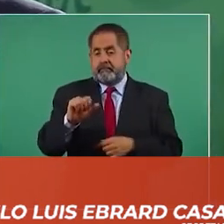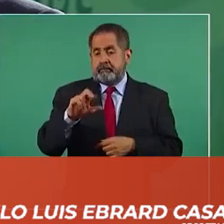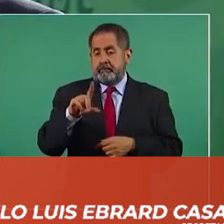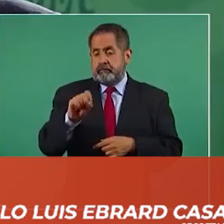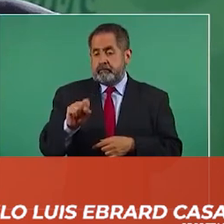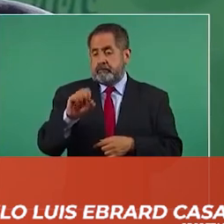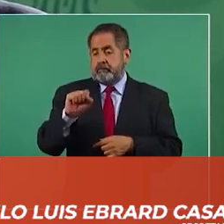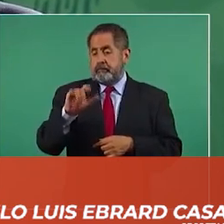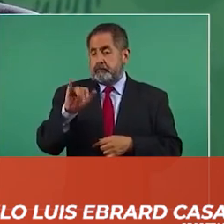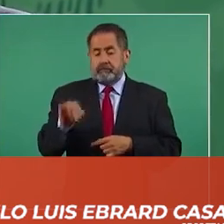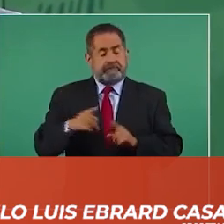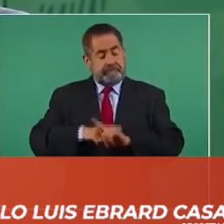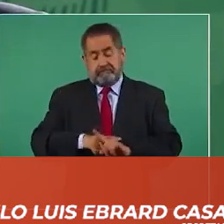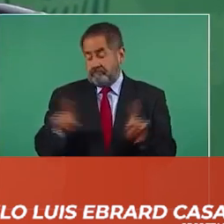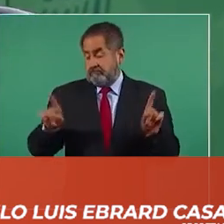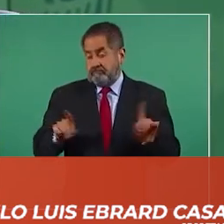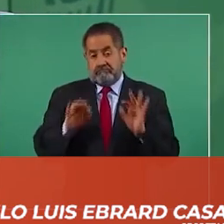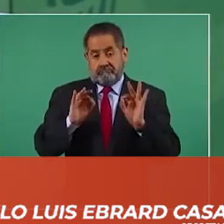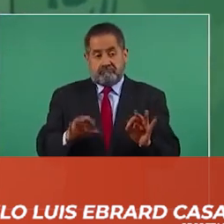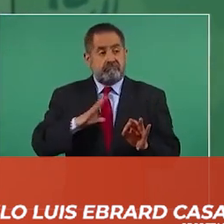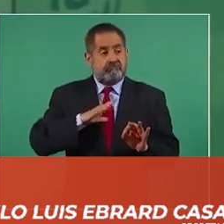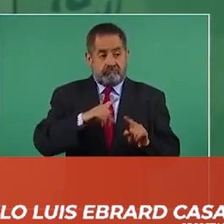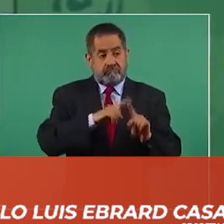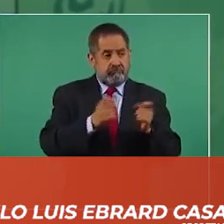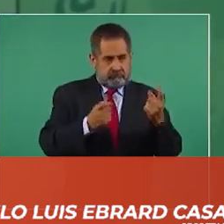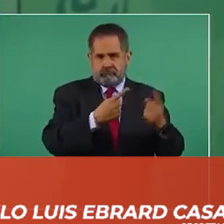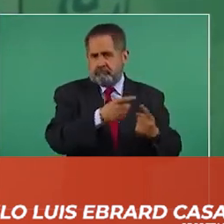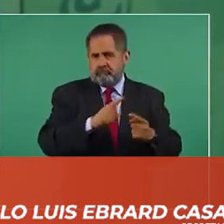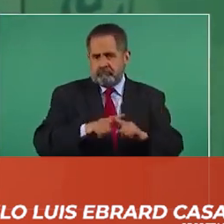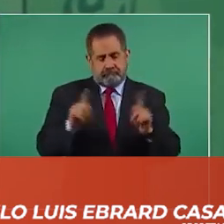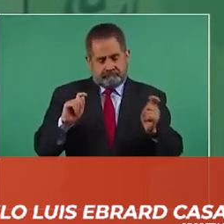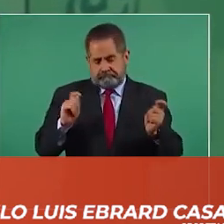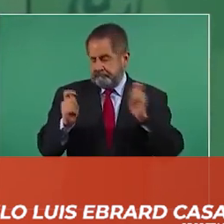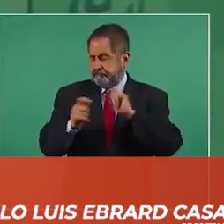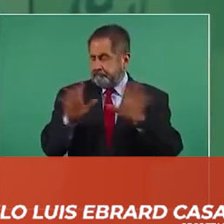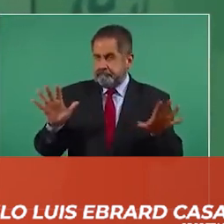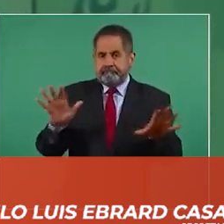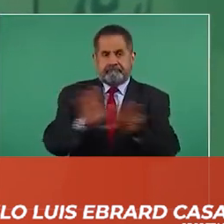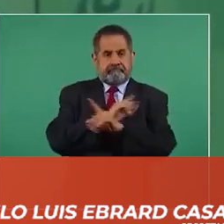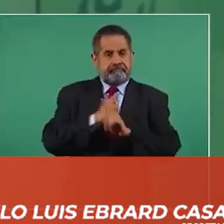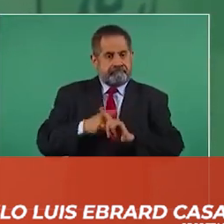de otros, hay un cambio importantísimo,